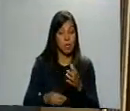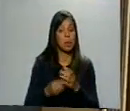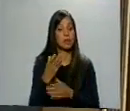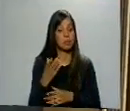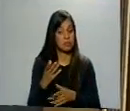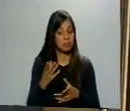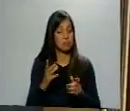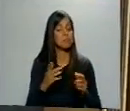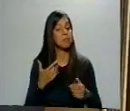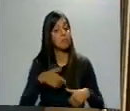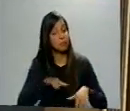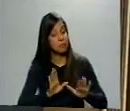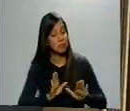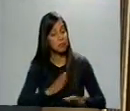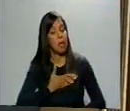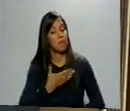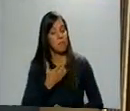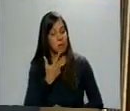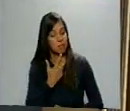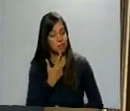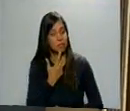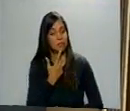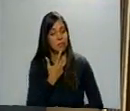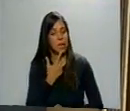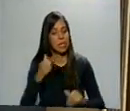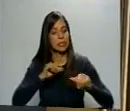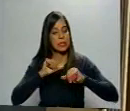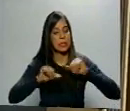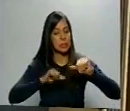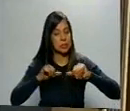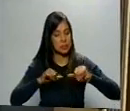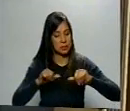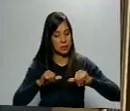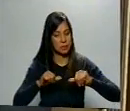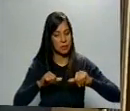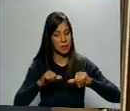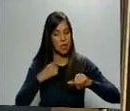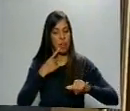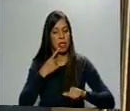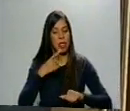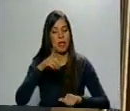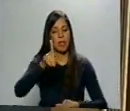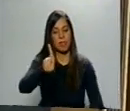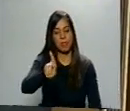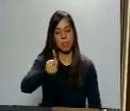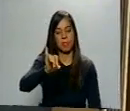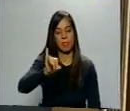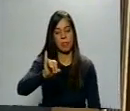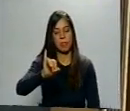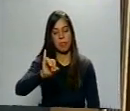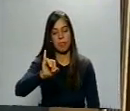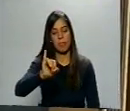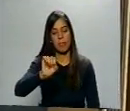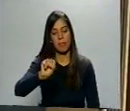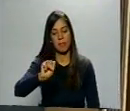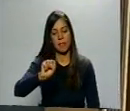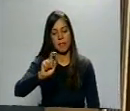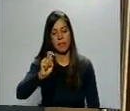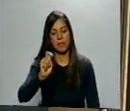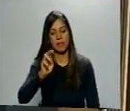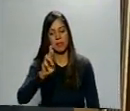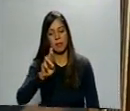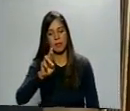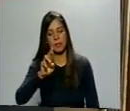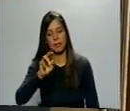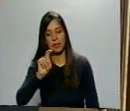ser. Nos agarramos la figura del distrito. Y por eso se hablaba de hacer de la capital de la República un